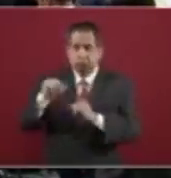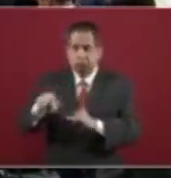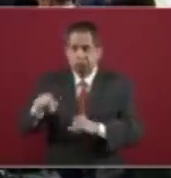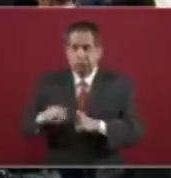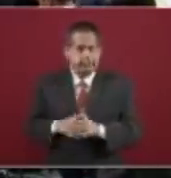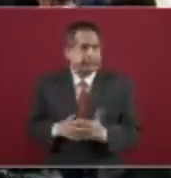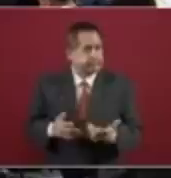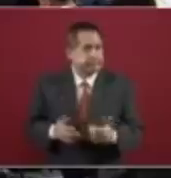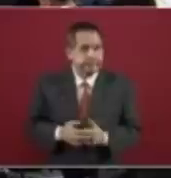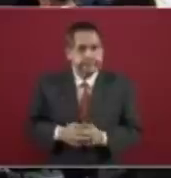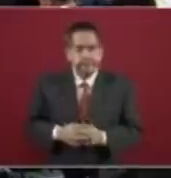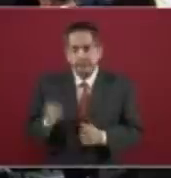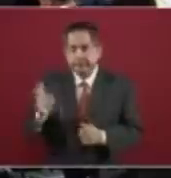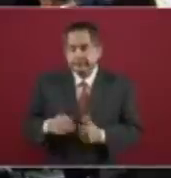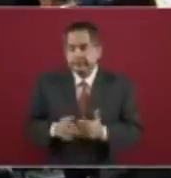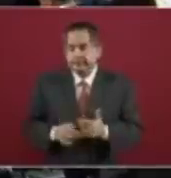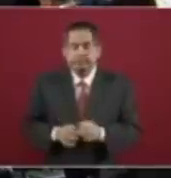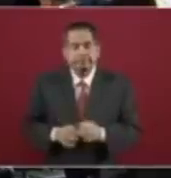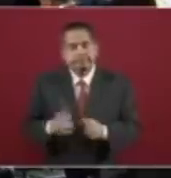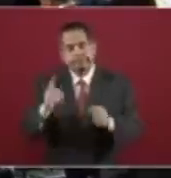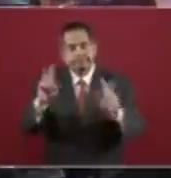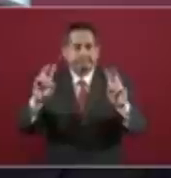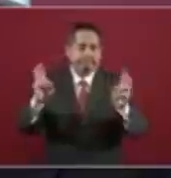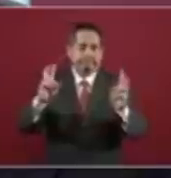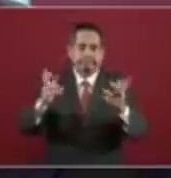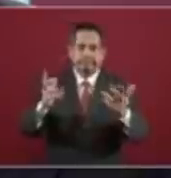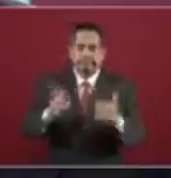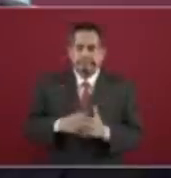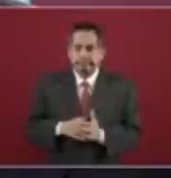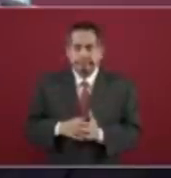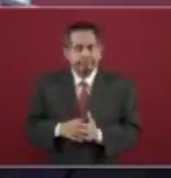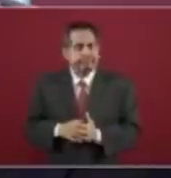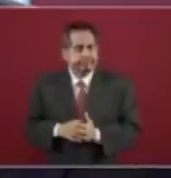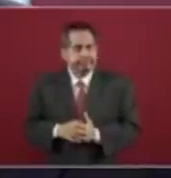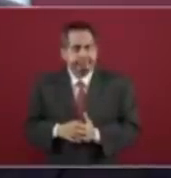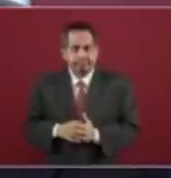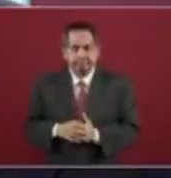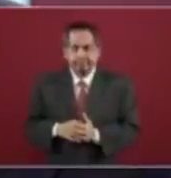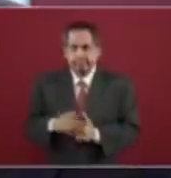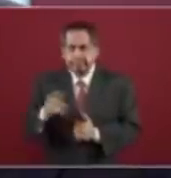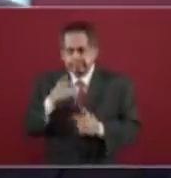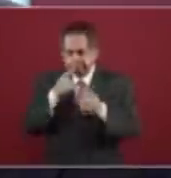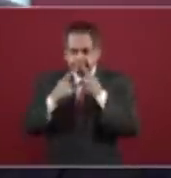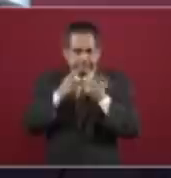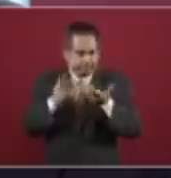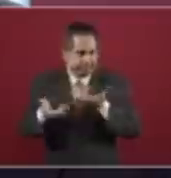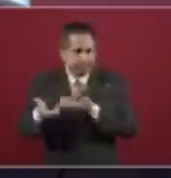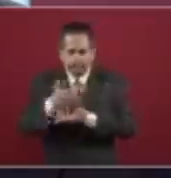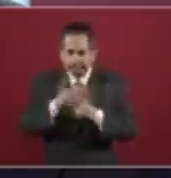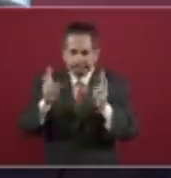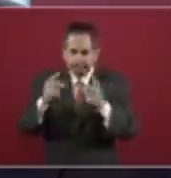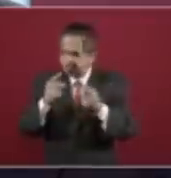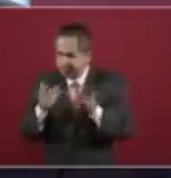porque sí es un tema que se está debatiendo